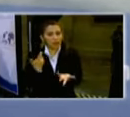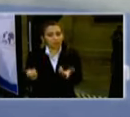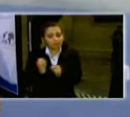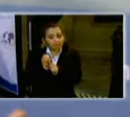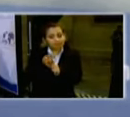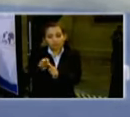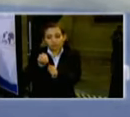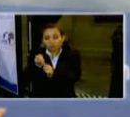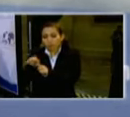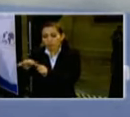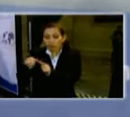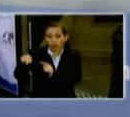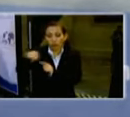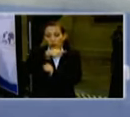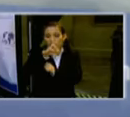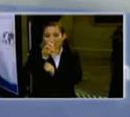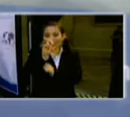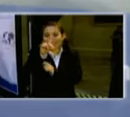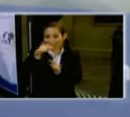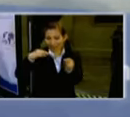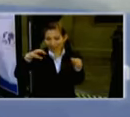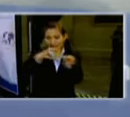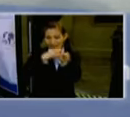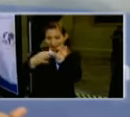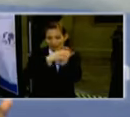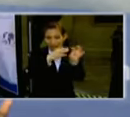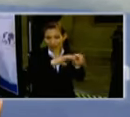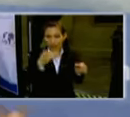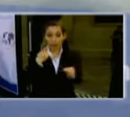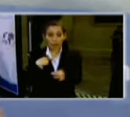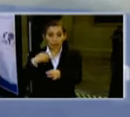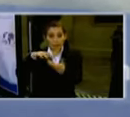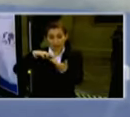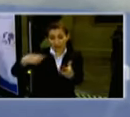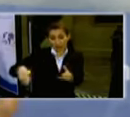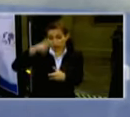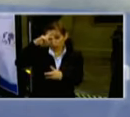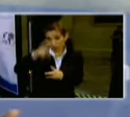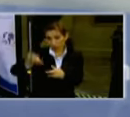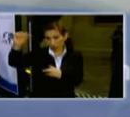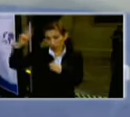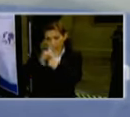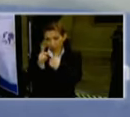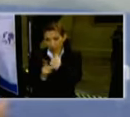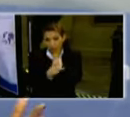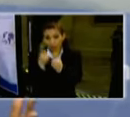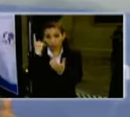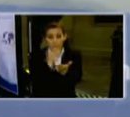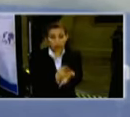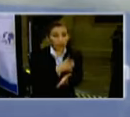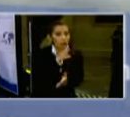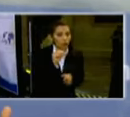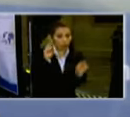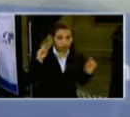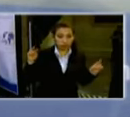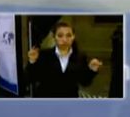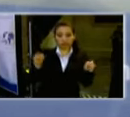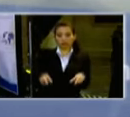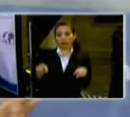impactando a través de redes la política exterior mexicana y no solamente tener una